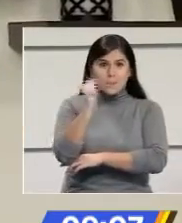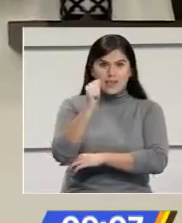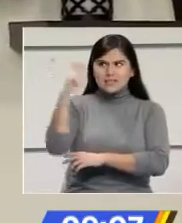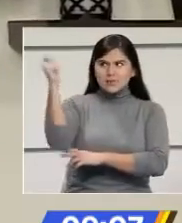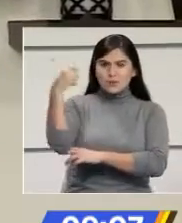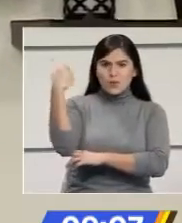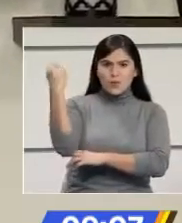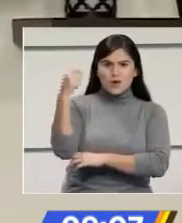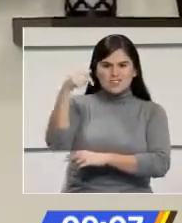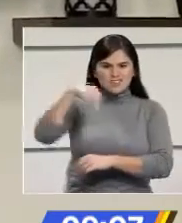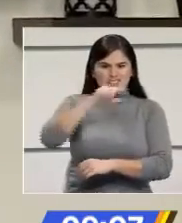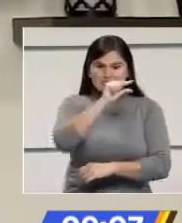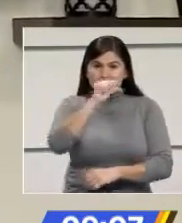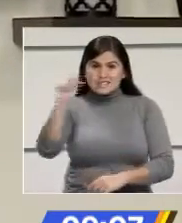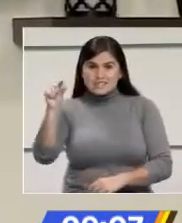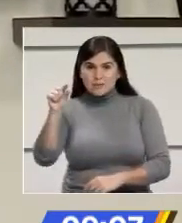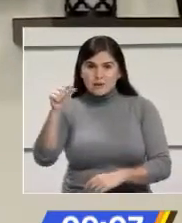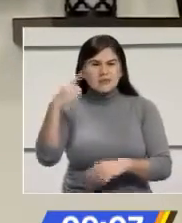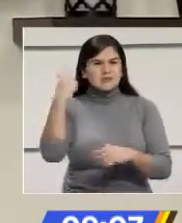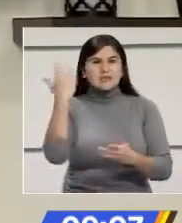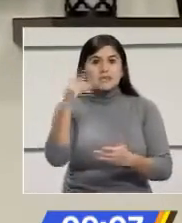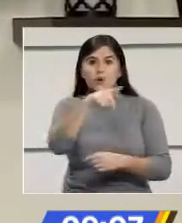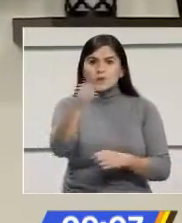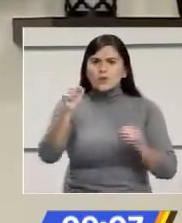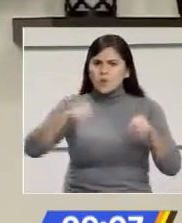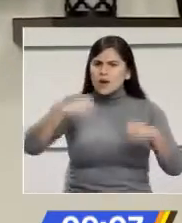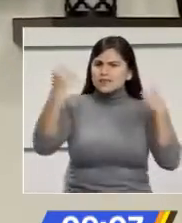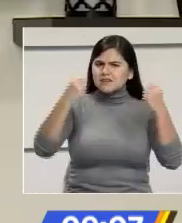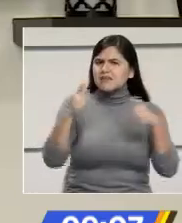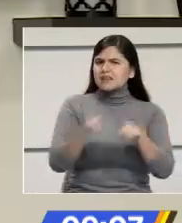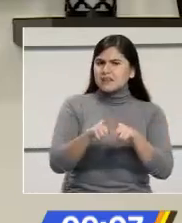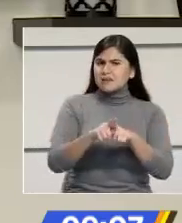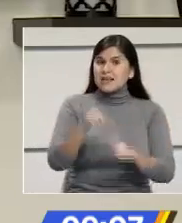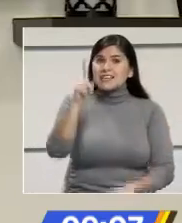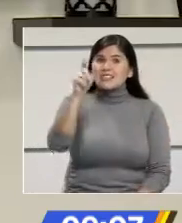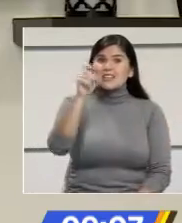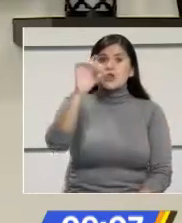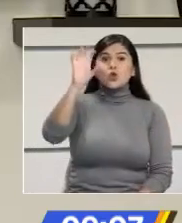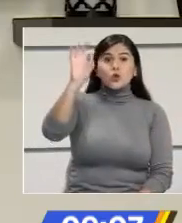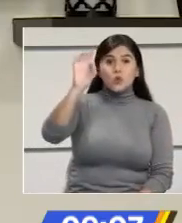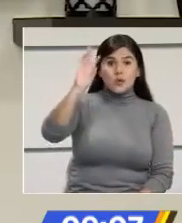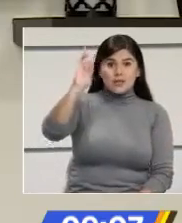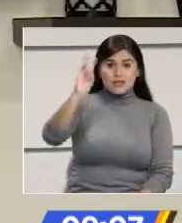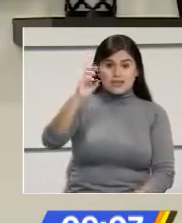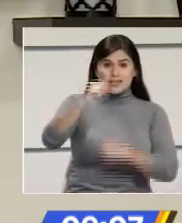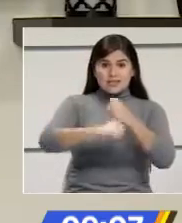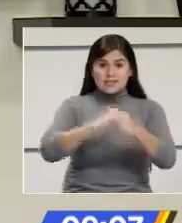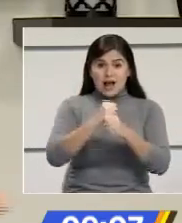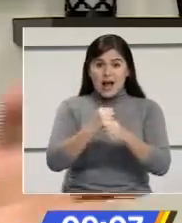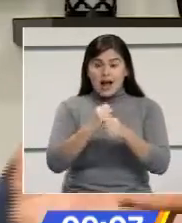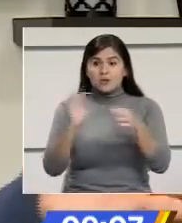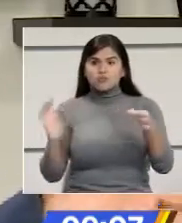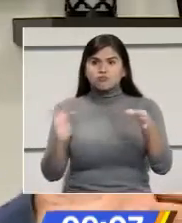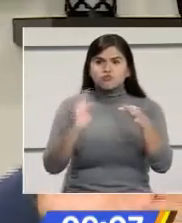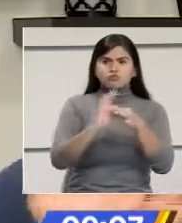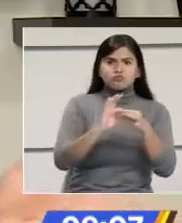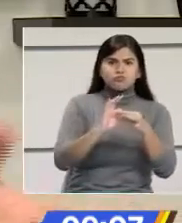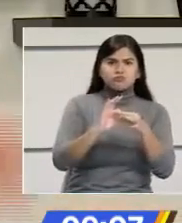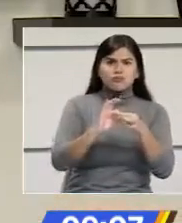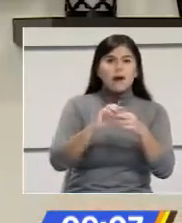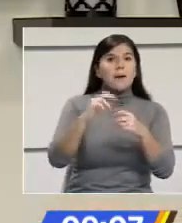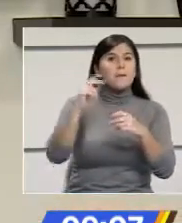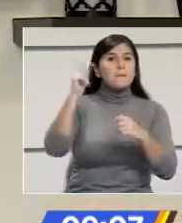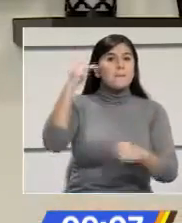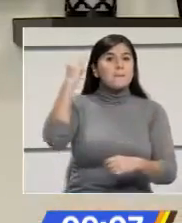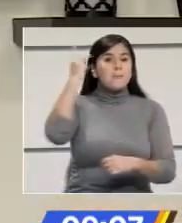semana, para llevarles a ustedes esta celebración, 196 años de la integración del Partido de Goya Costa Rica, y lo hacemos de